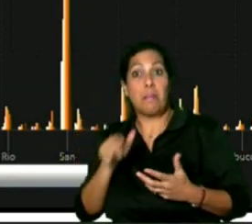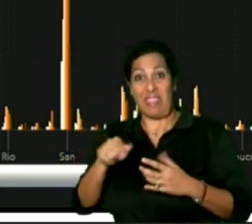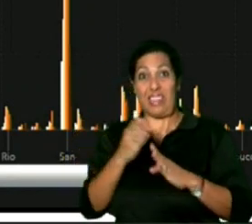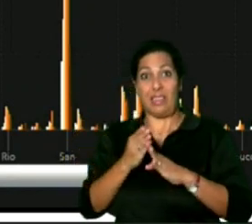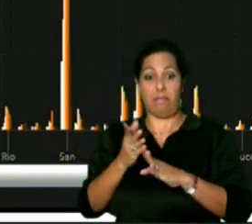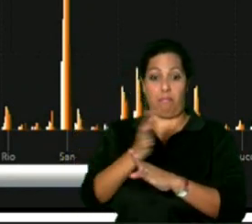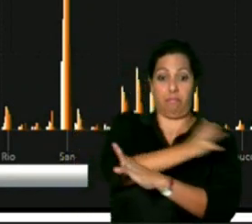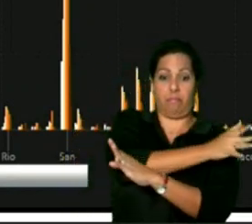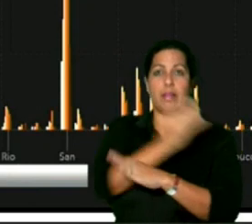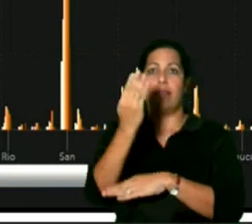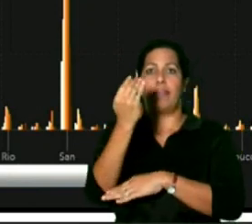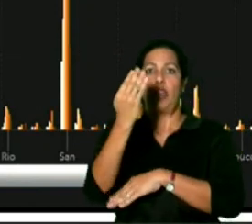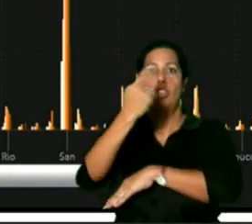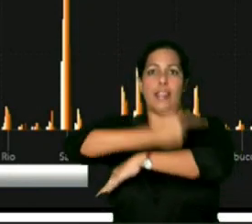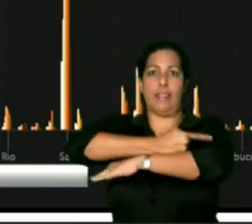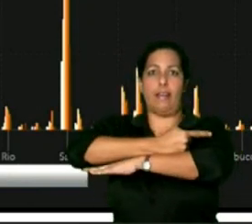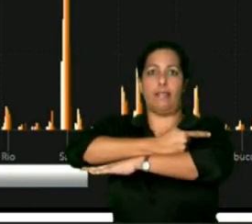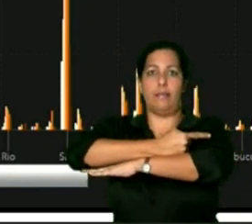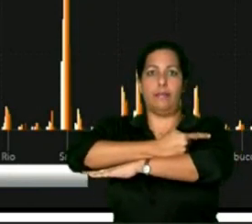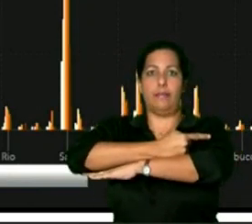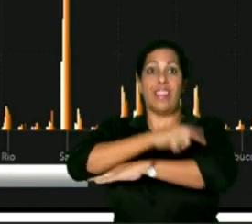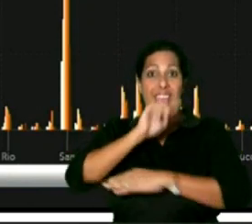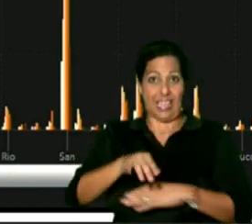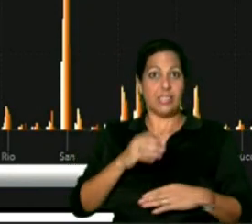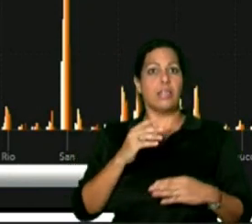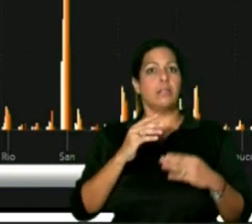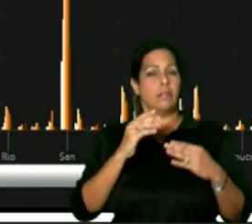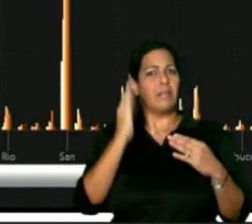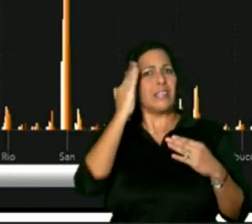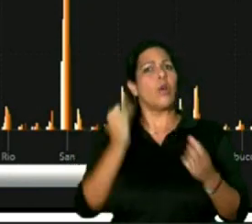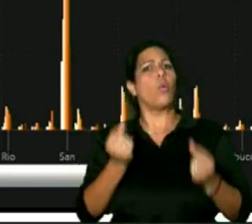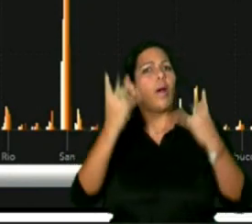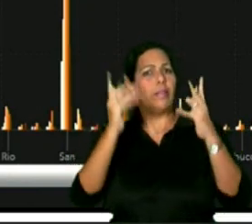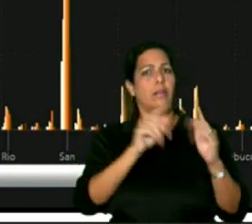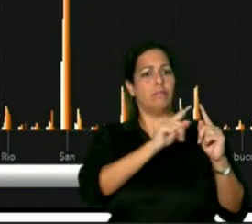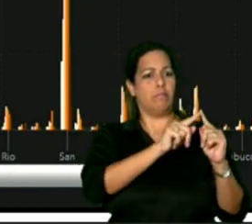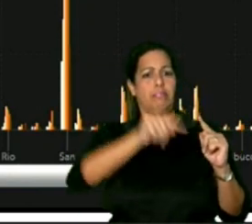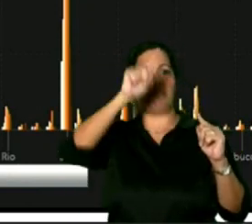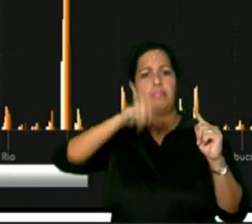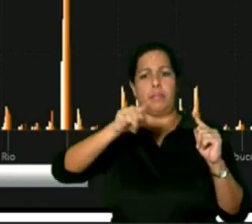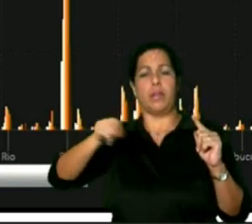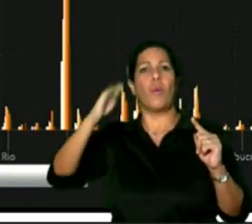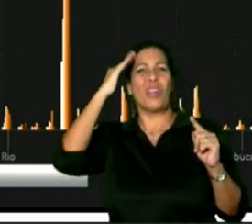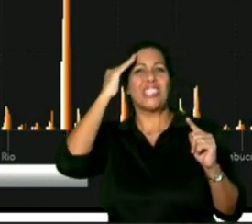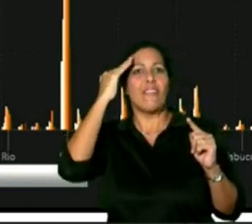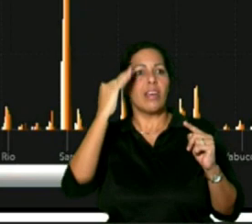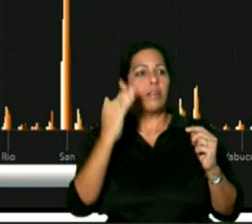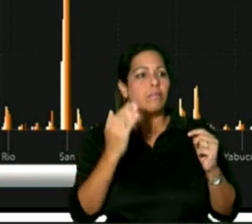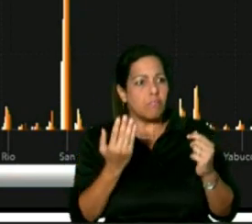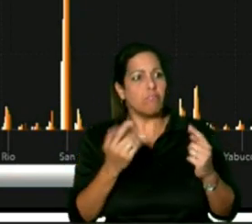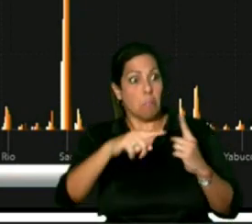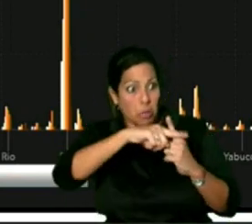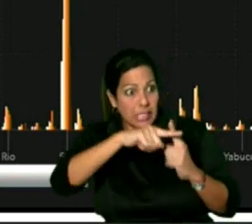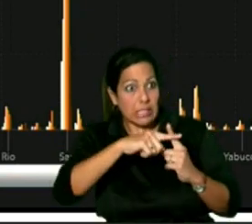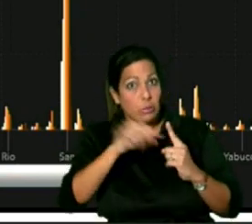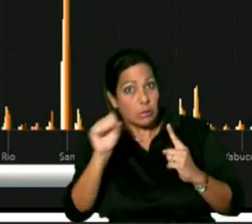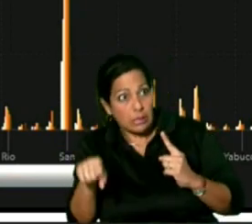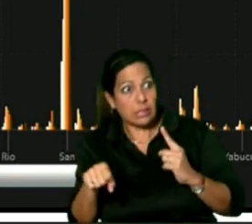días, que son donde tenemos la actividad del virus. Son cuando se puede estar contagiando a otras